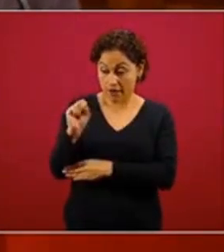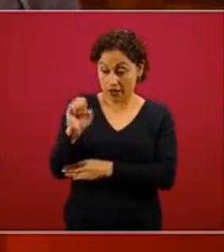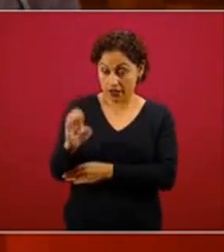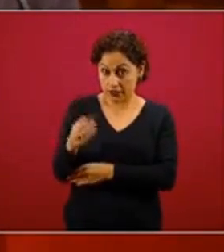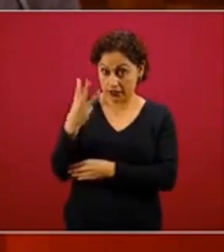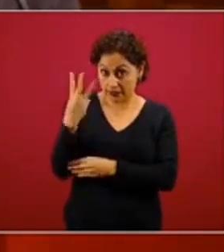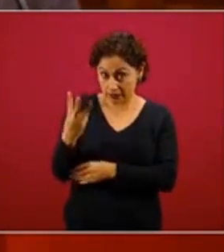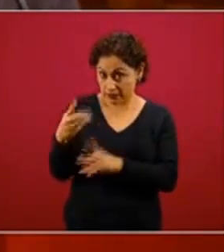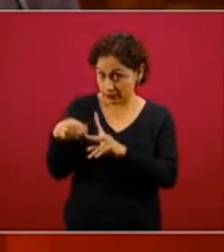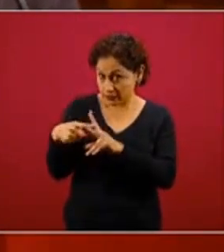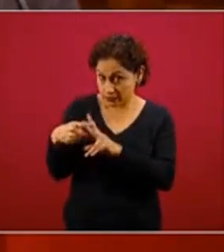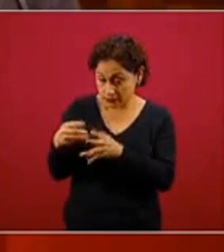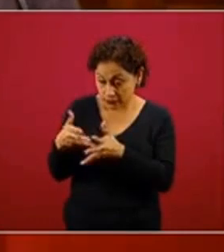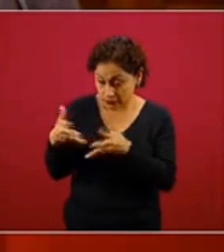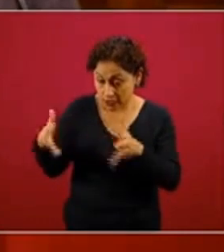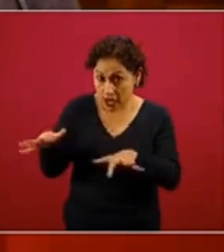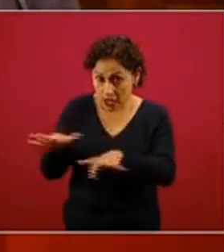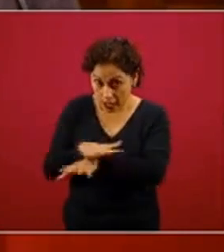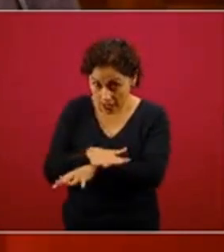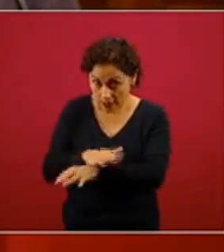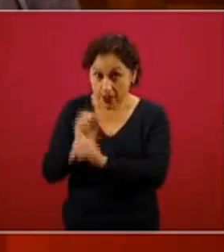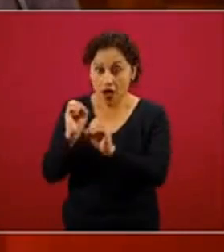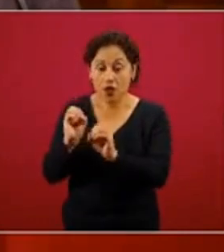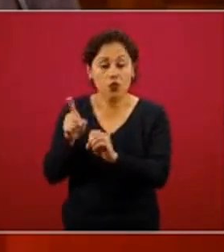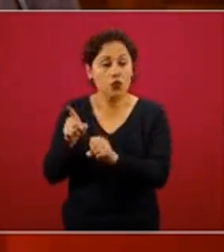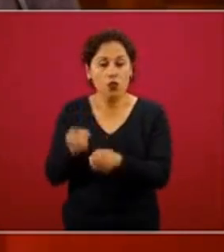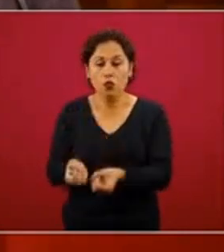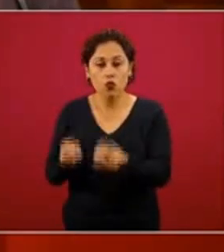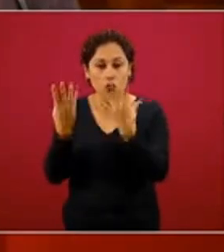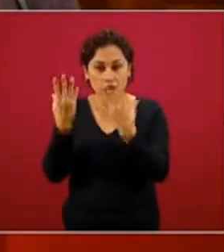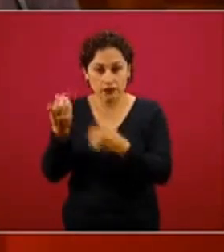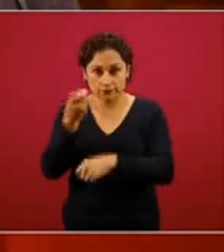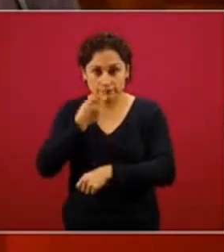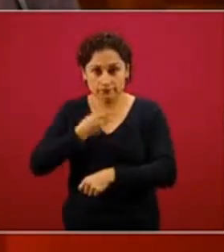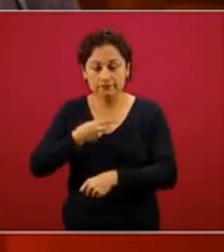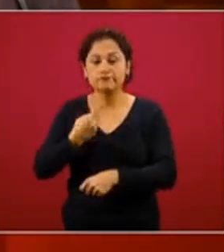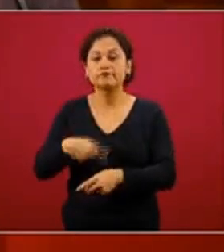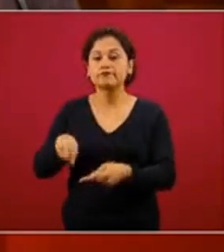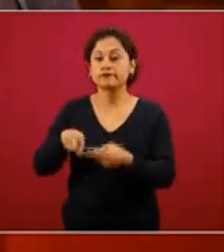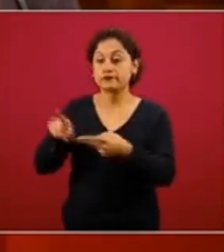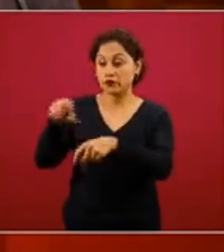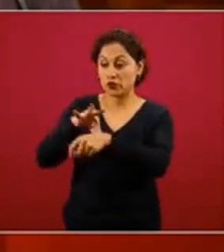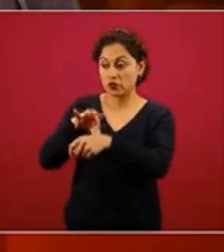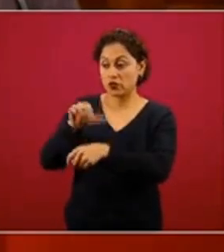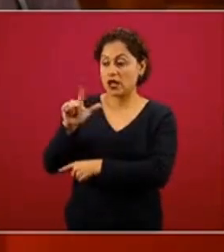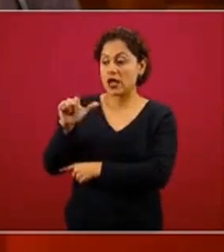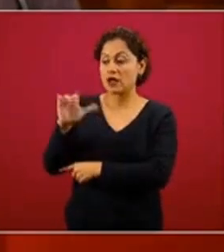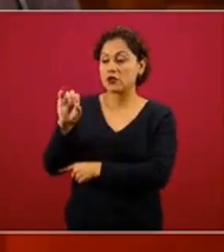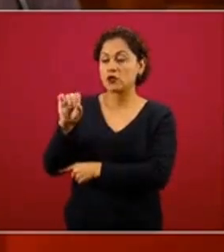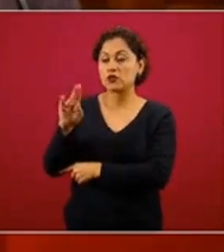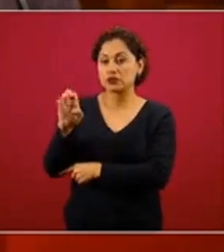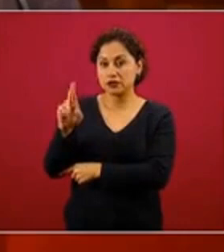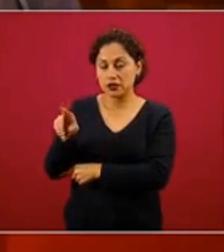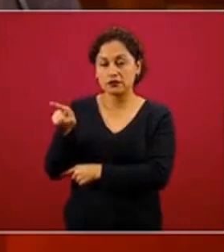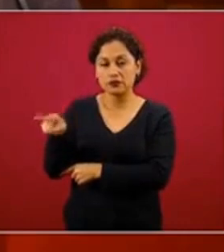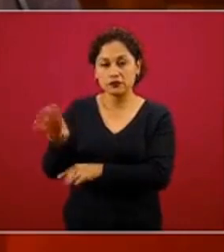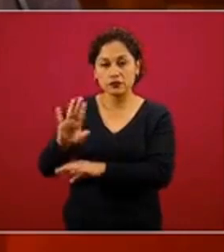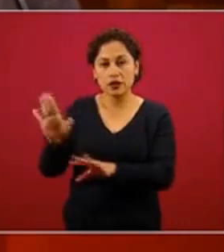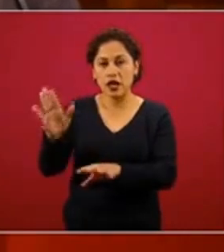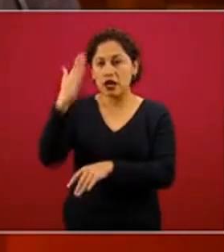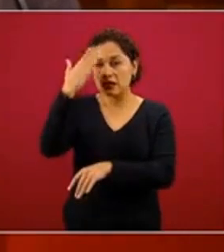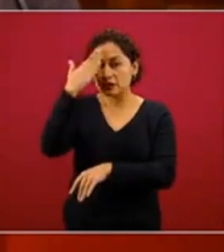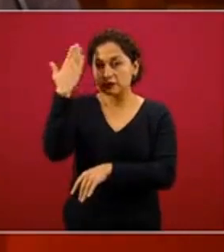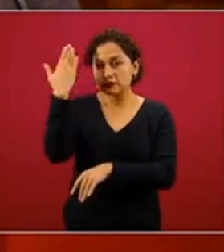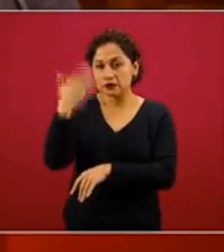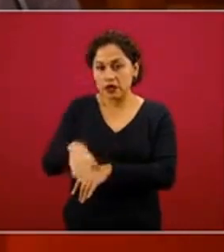ahora la cifra, por favor. Doctor Alcocer, siguiendo con el tema del tratamiento, ya que no hay uno estándar para atender